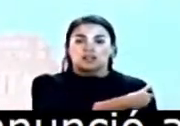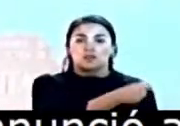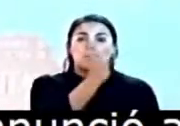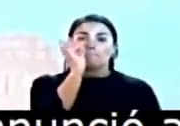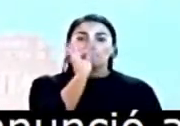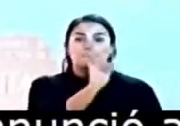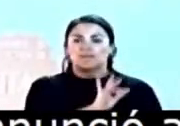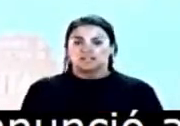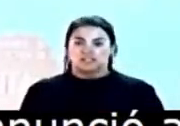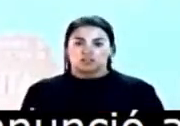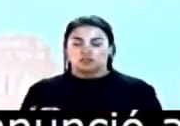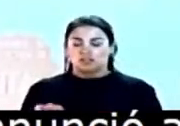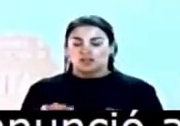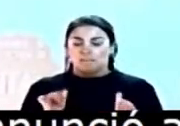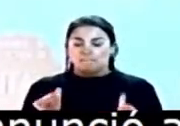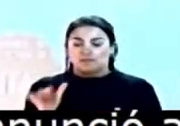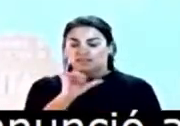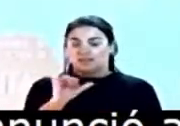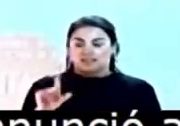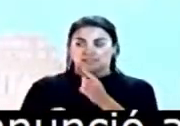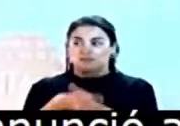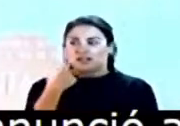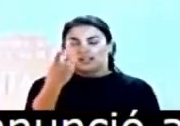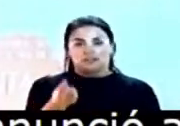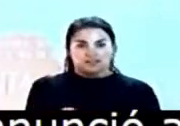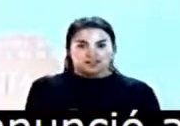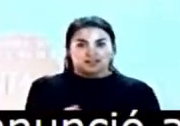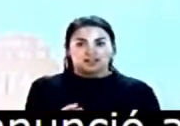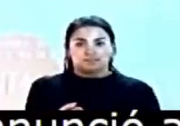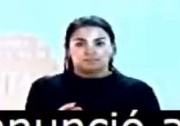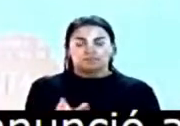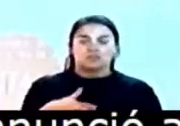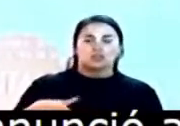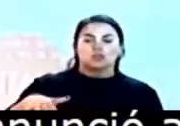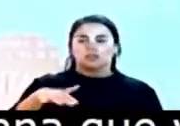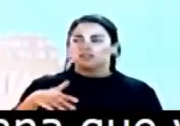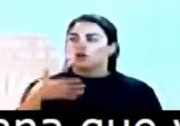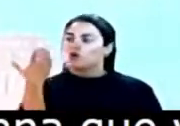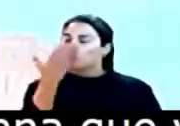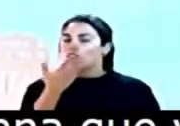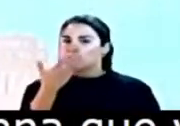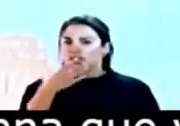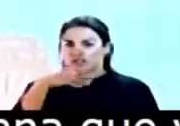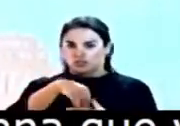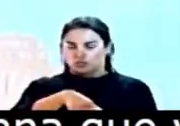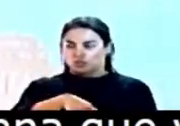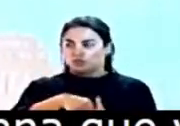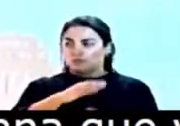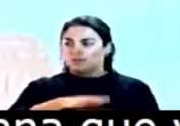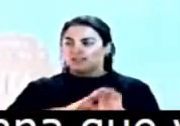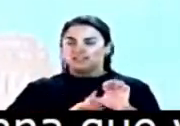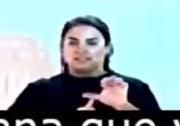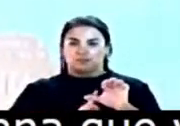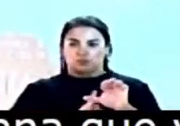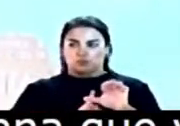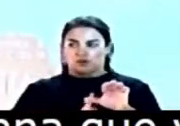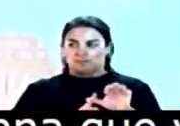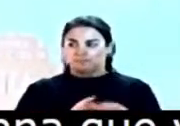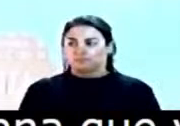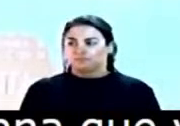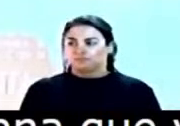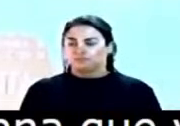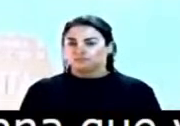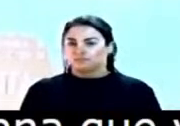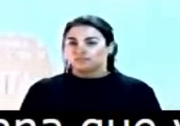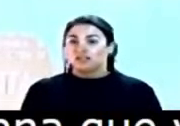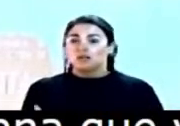pediátrica comenzará la semana que viene en los colegios de Extremadura. Una